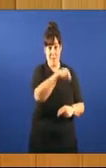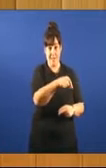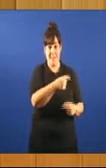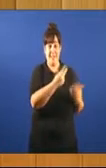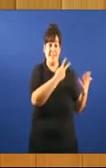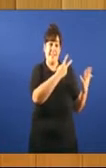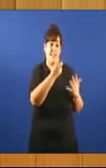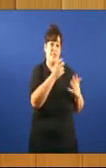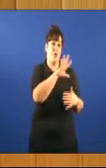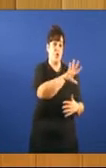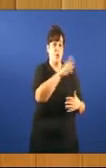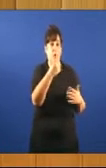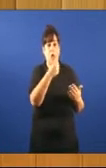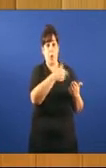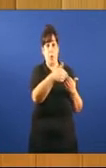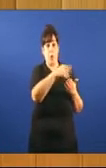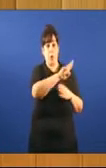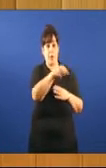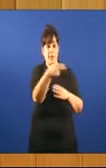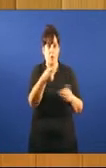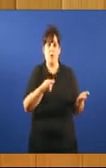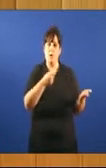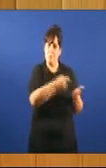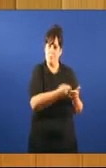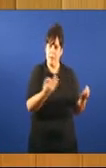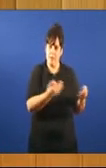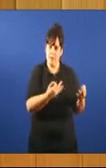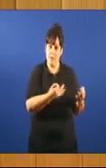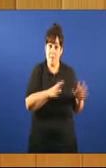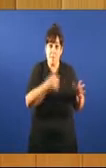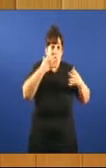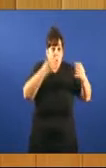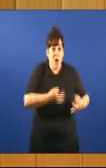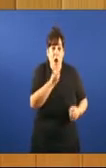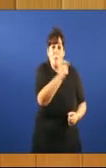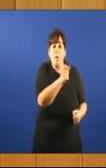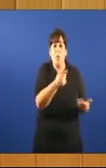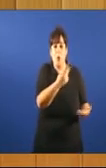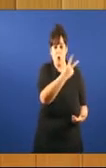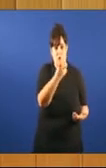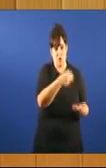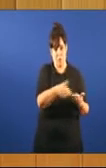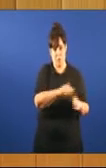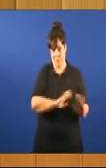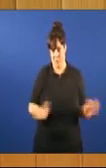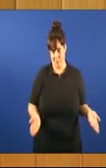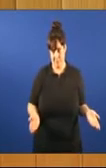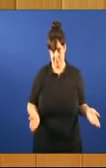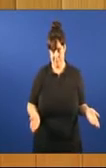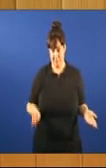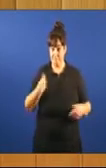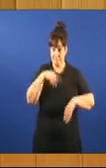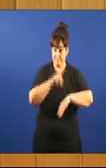millóns de euros cando o custe da obra non chega a 200. E, mentres tanto, señor Feijóo, cando